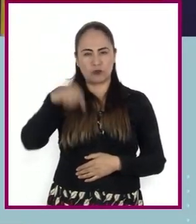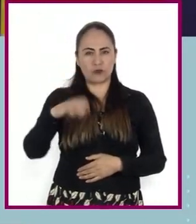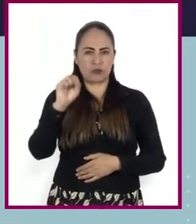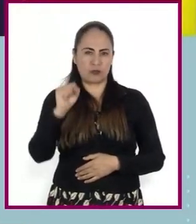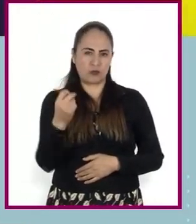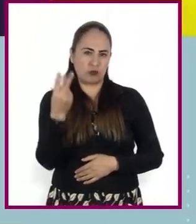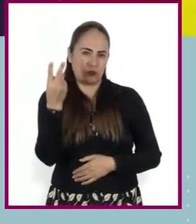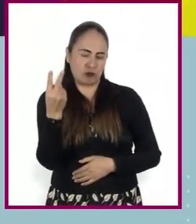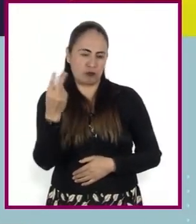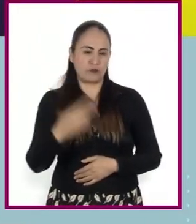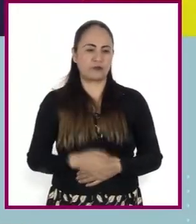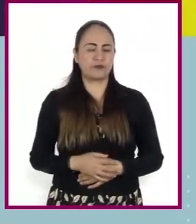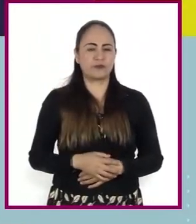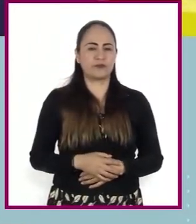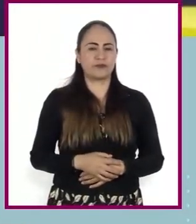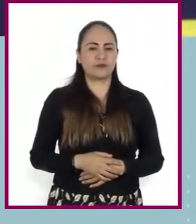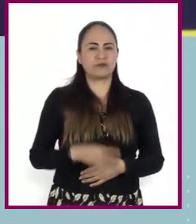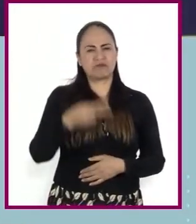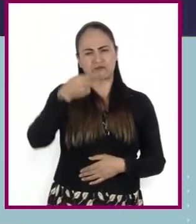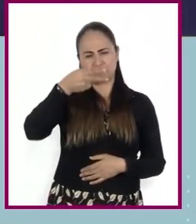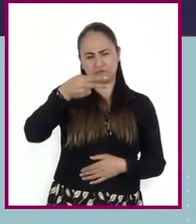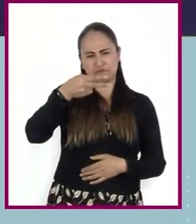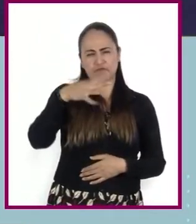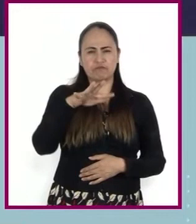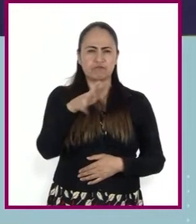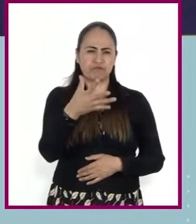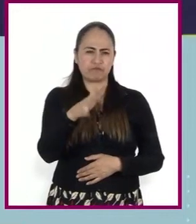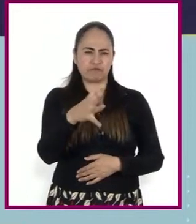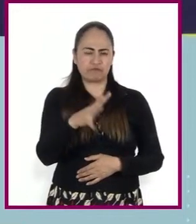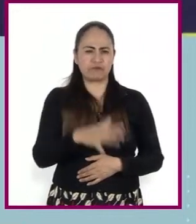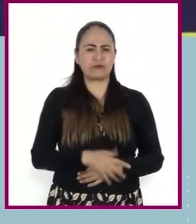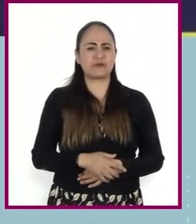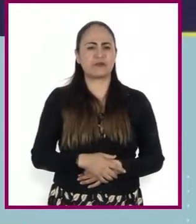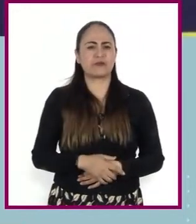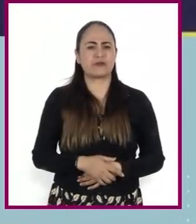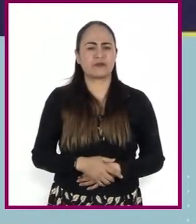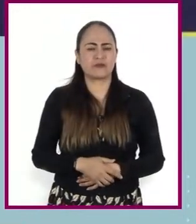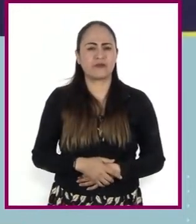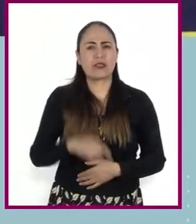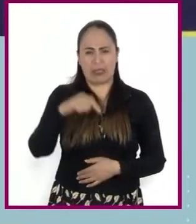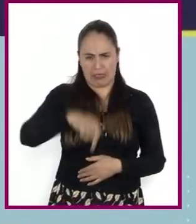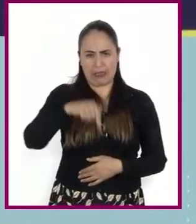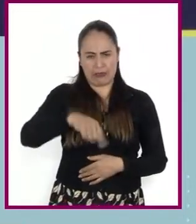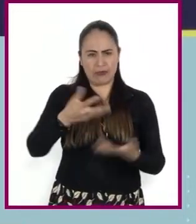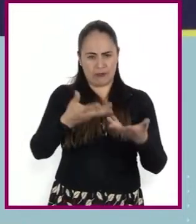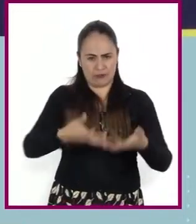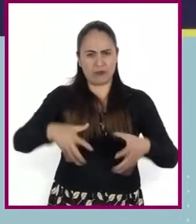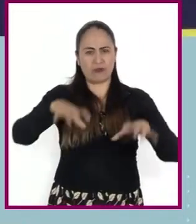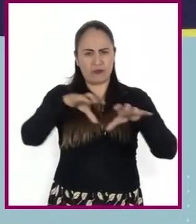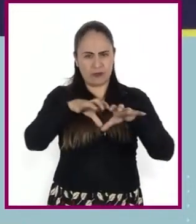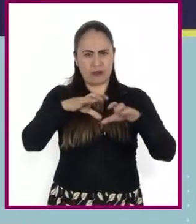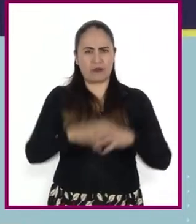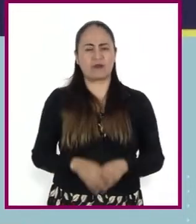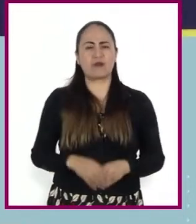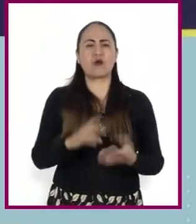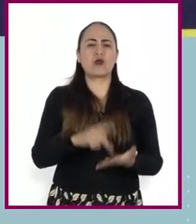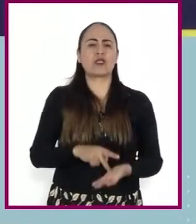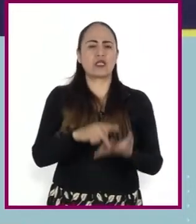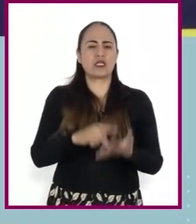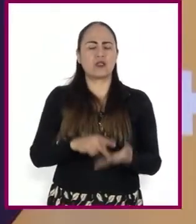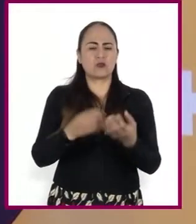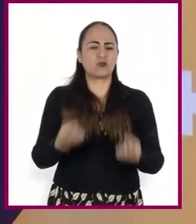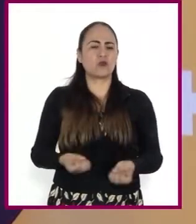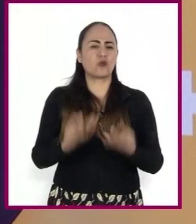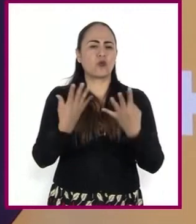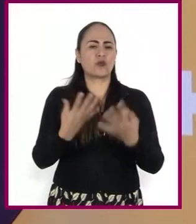cuadrado, que es aproximadamente la aceleración debida a la gravedad en la Tierra, y obtendré mi peso en este